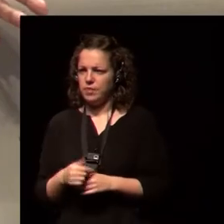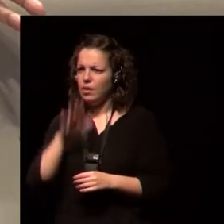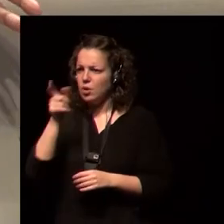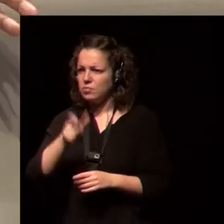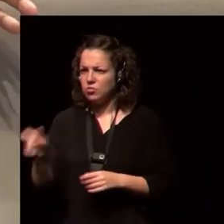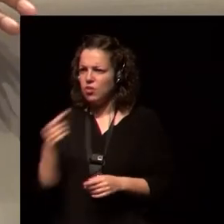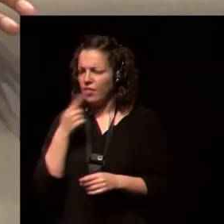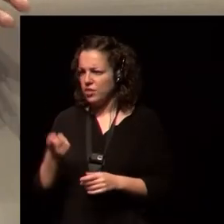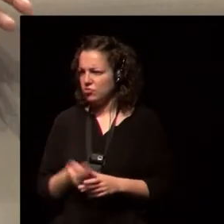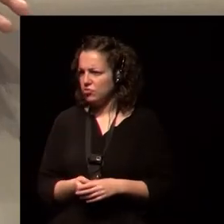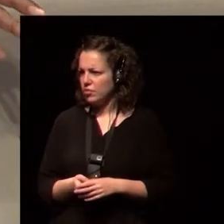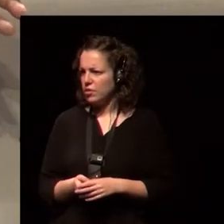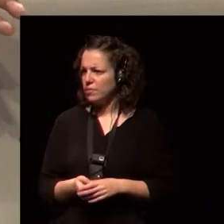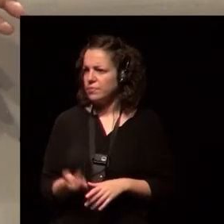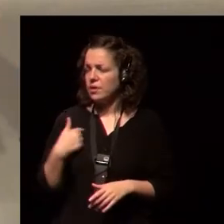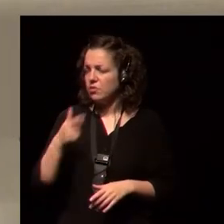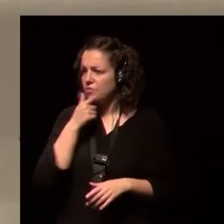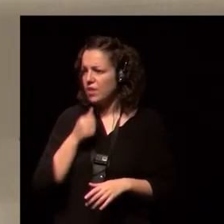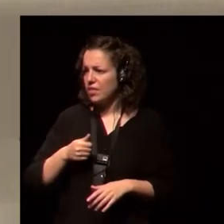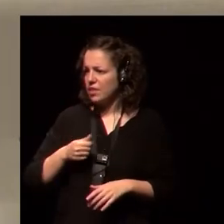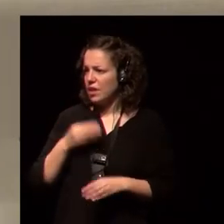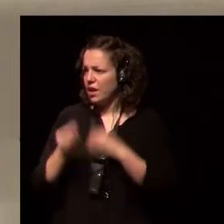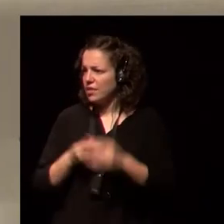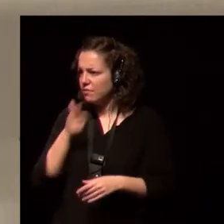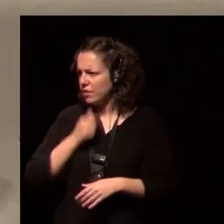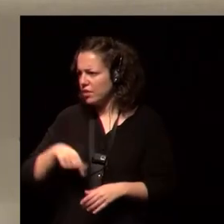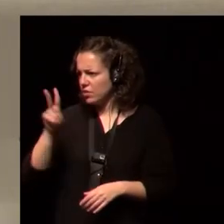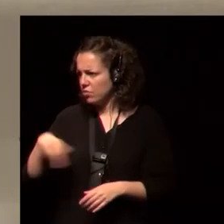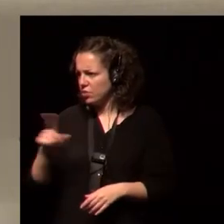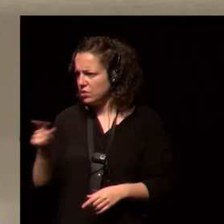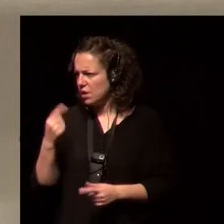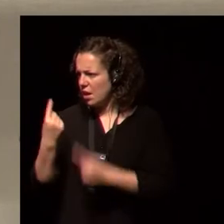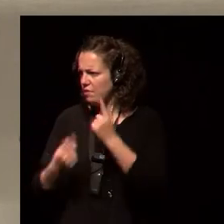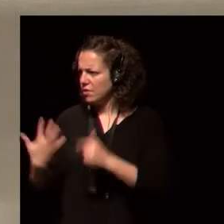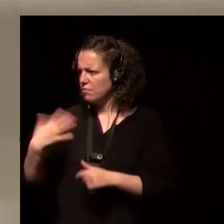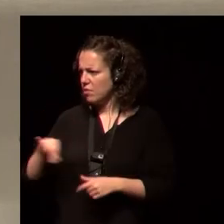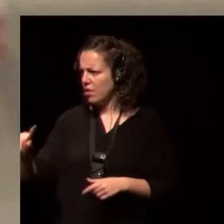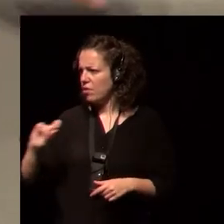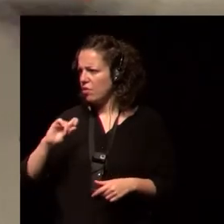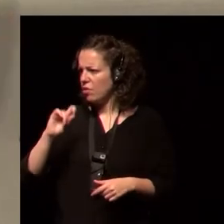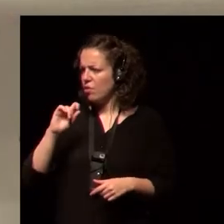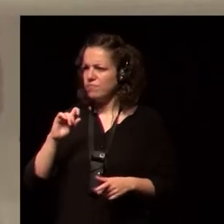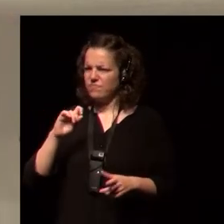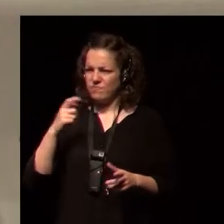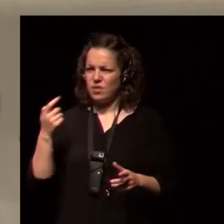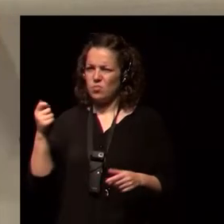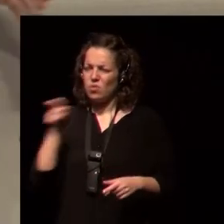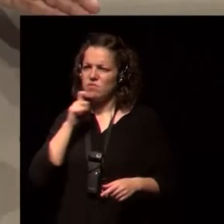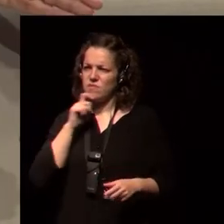dicho, y no es fácil hacer eso. A veces es muy doloroso intentar hacerlo, ya que